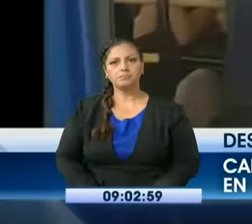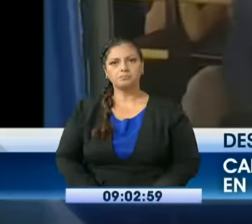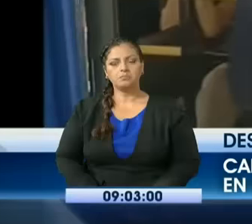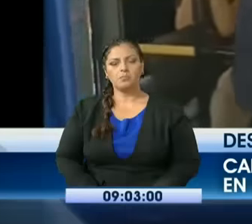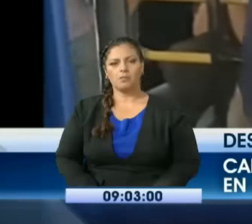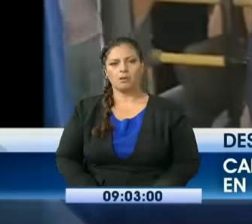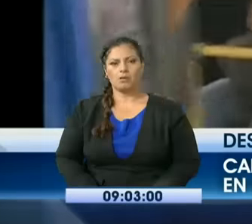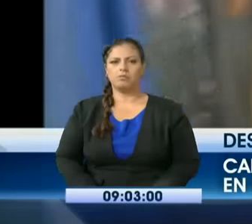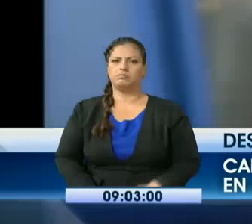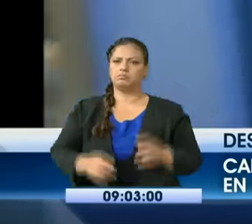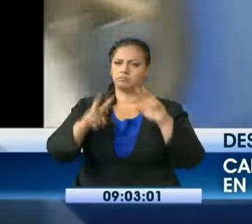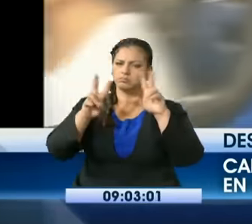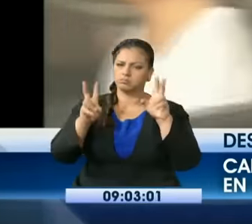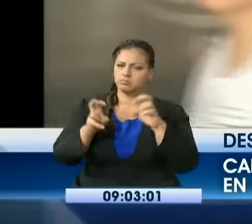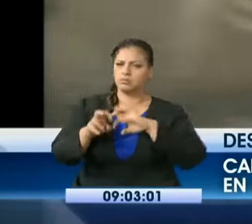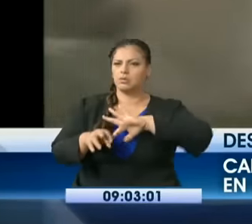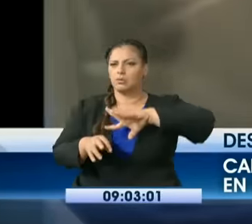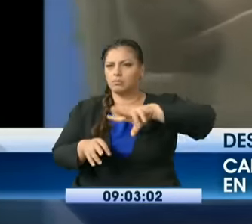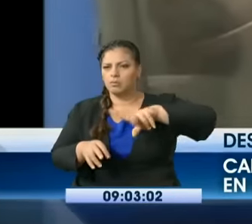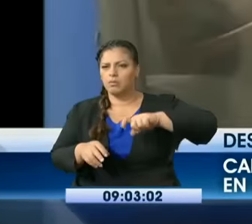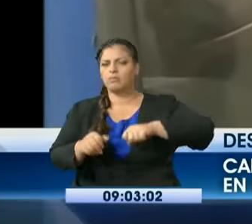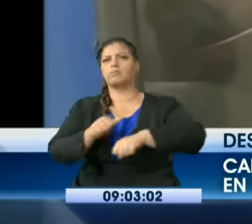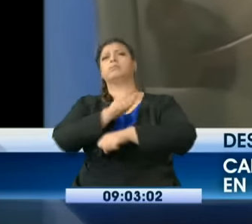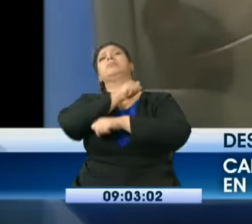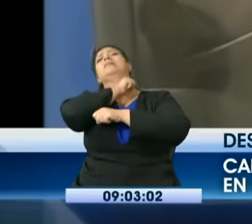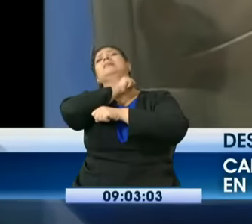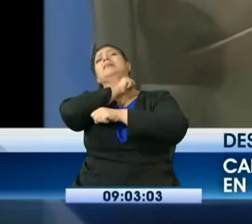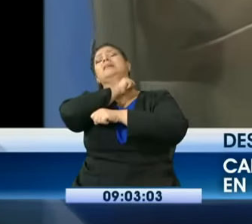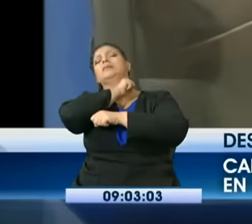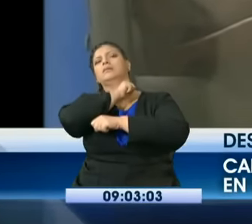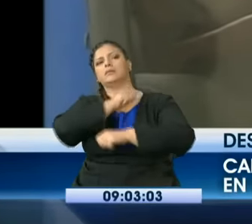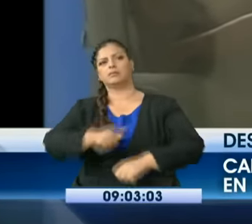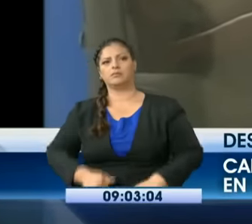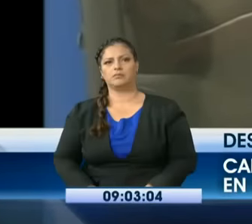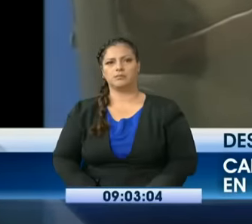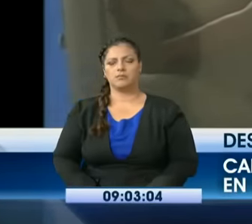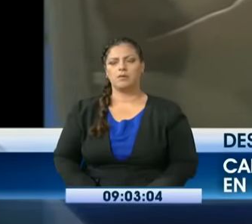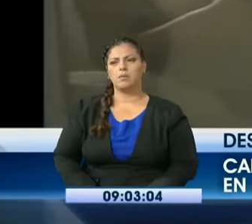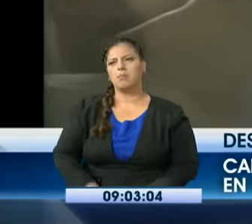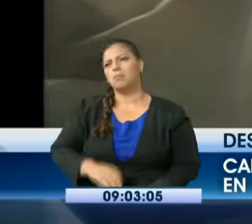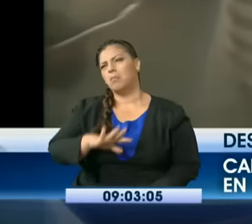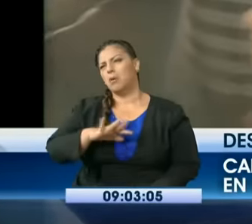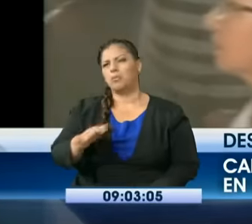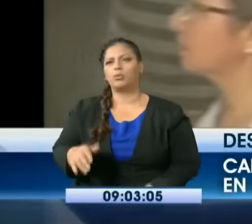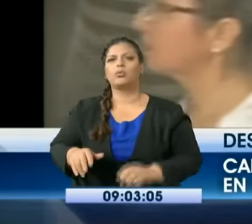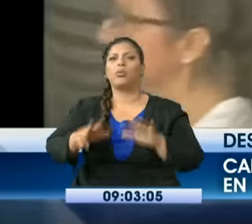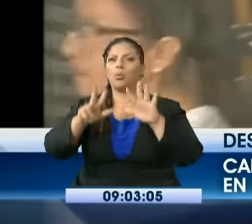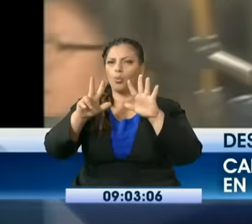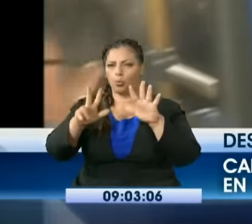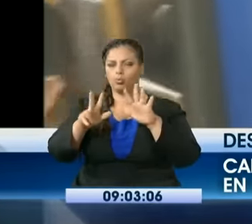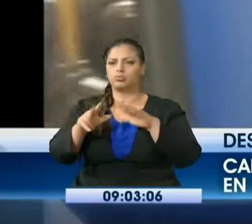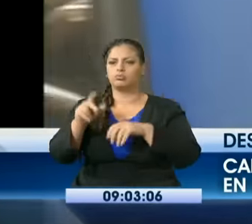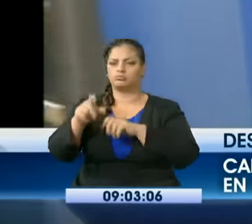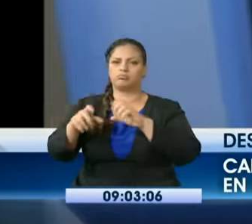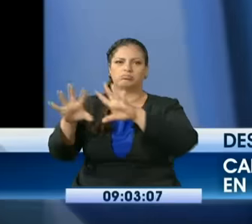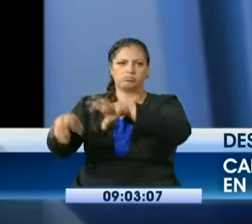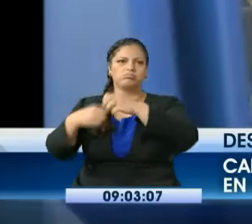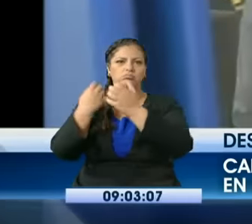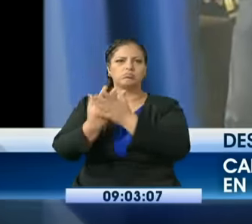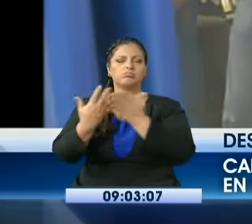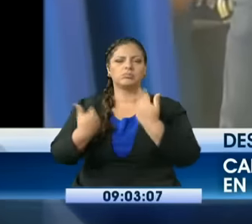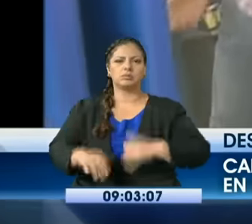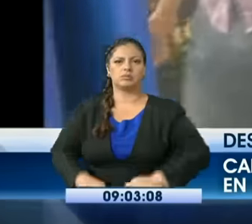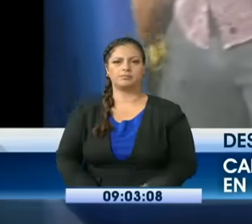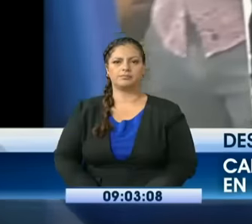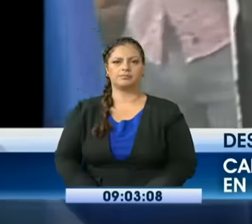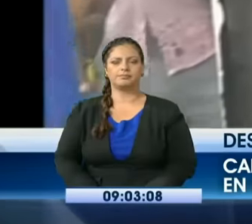son robos y asaltos durante el mes de abril, son aproximadamente unos 8 casos en todo el sistema. Incluso un presunto acusador